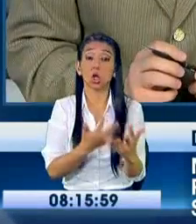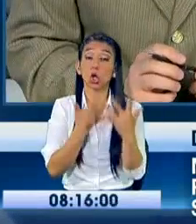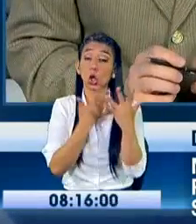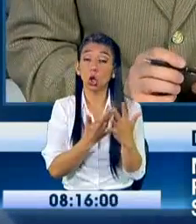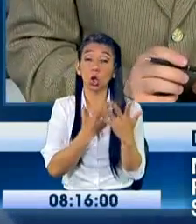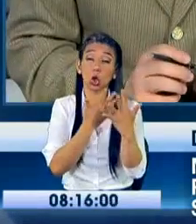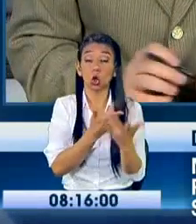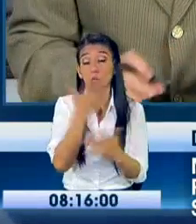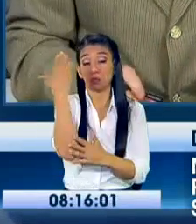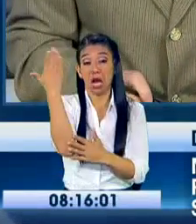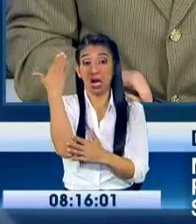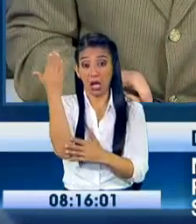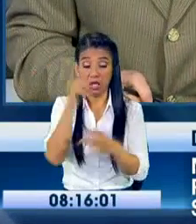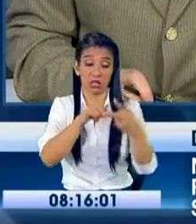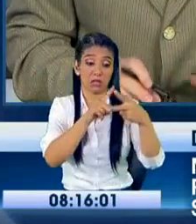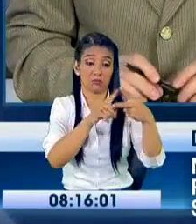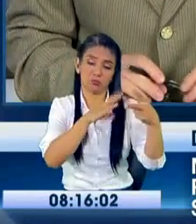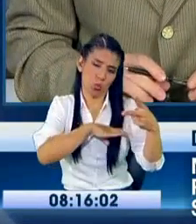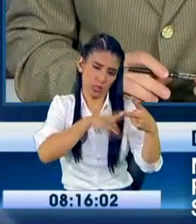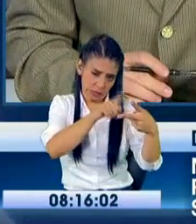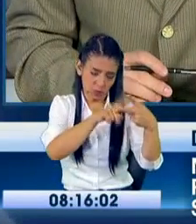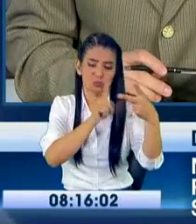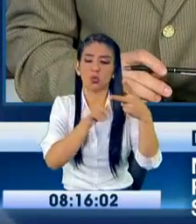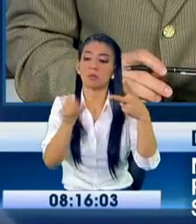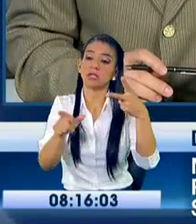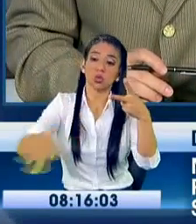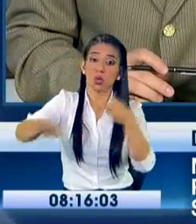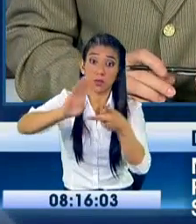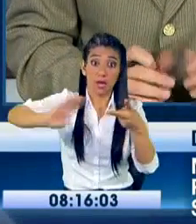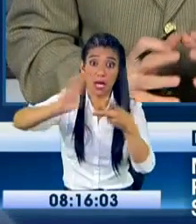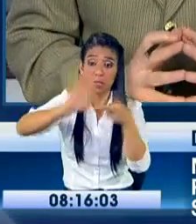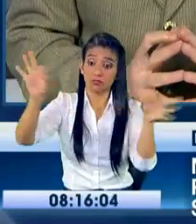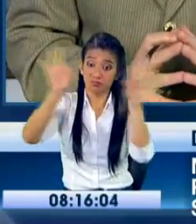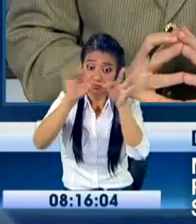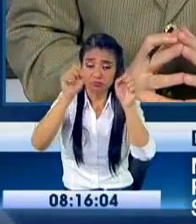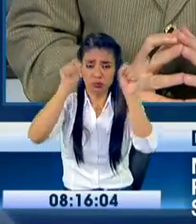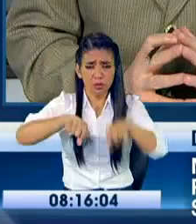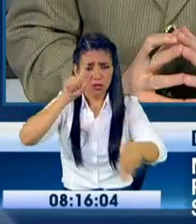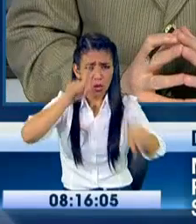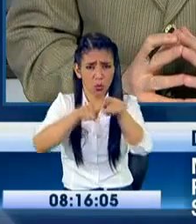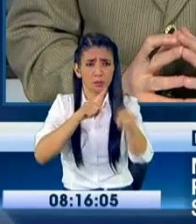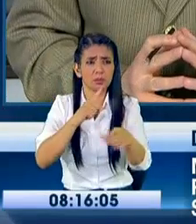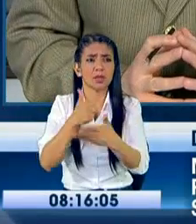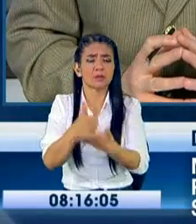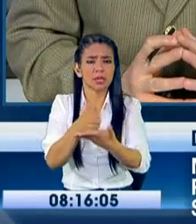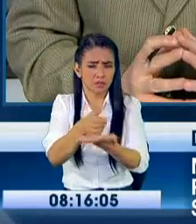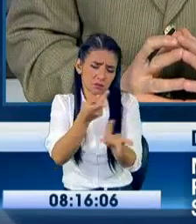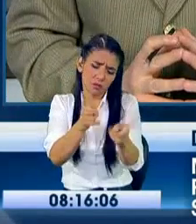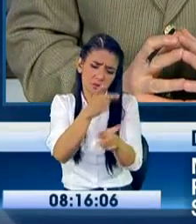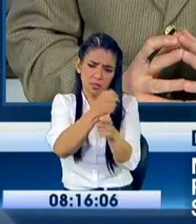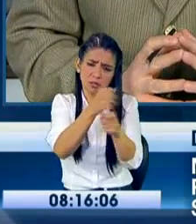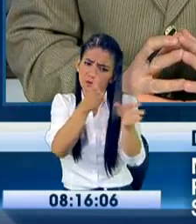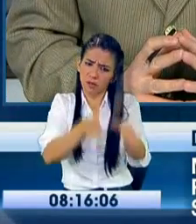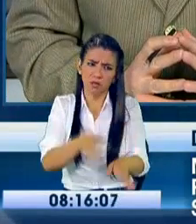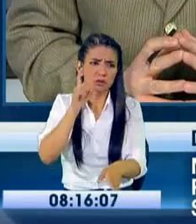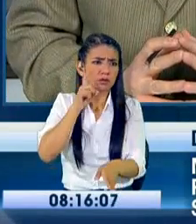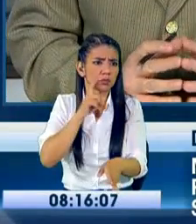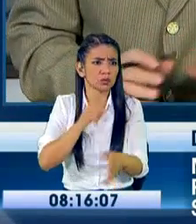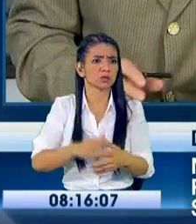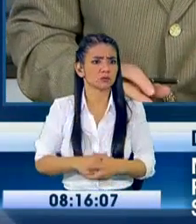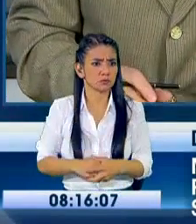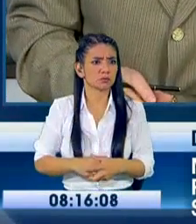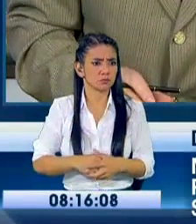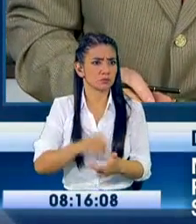Gracias, Sofi. Vamos a continuar. Actualmente en la Comisión de Movilidad se analiza el proyecto, escuchen bien vecinos, de ordenanza de regulación